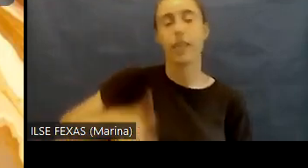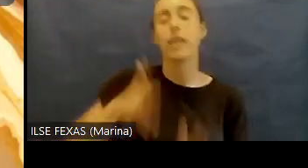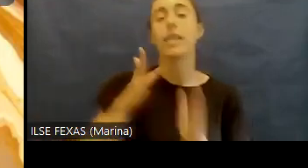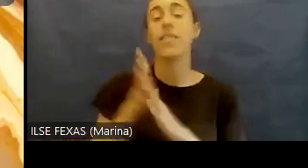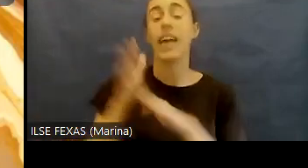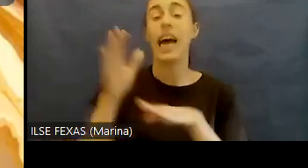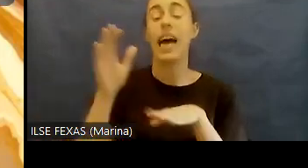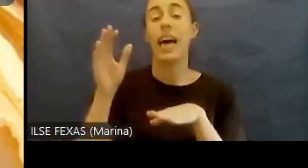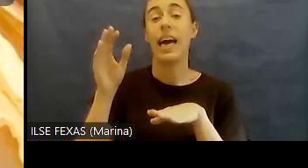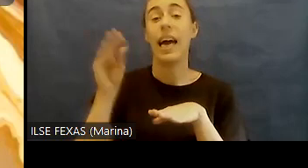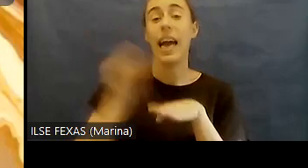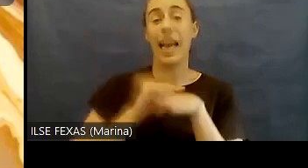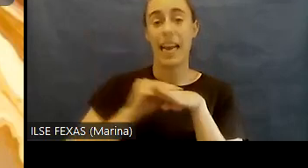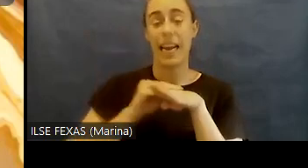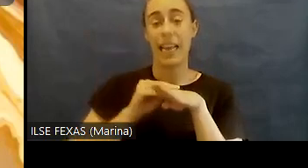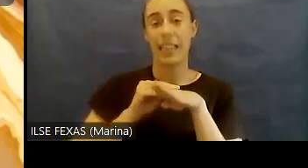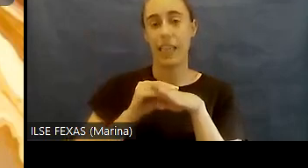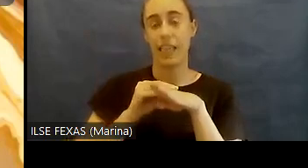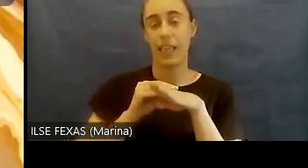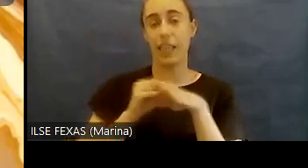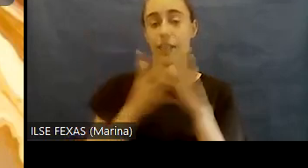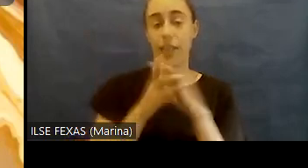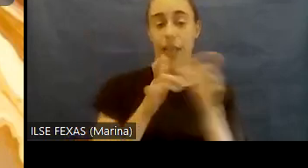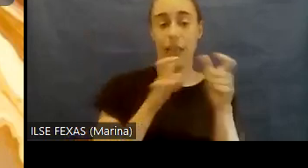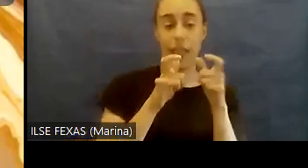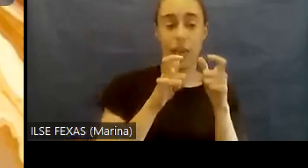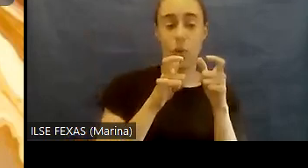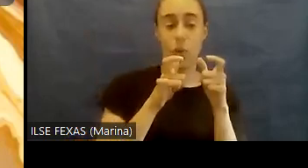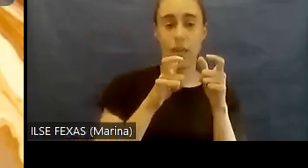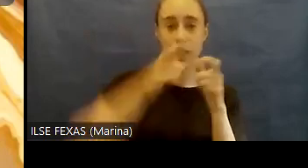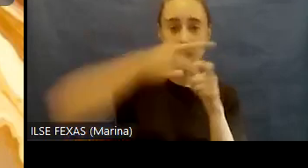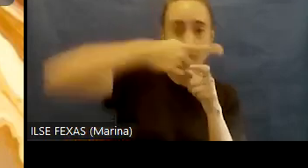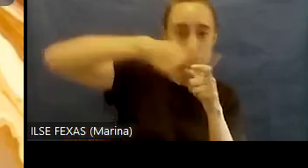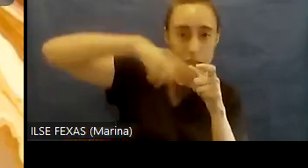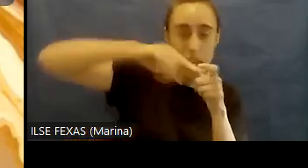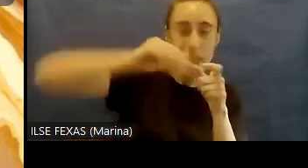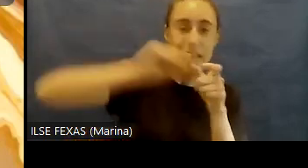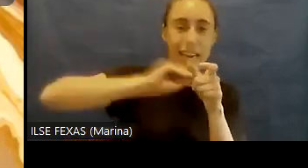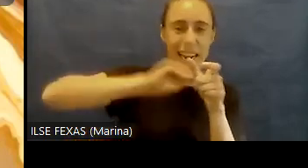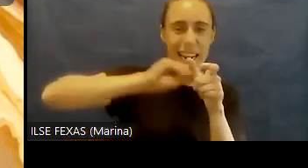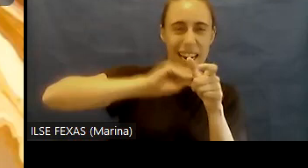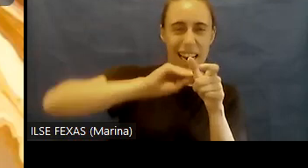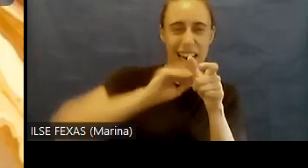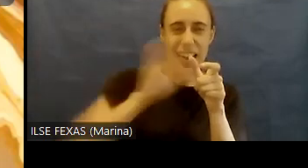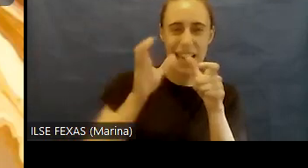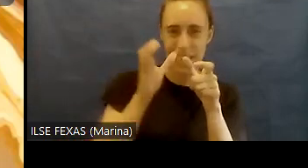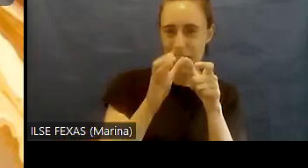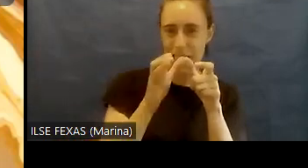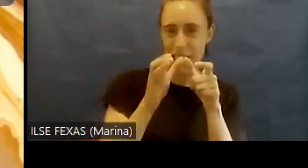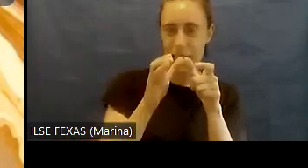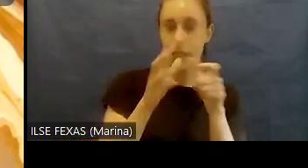grasa alrededor de los hepatocitos. Los hepatocitos en realidad están dispuestos de forma que están como en red y